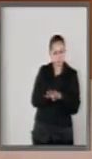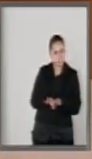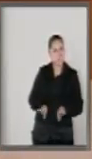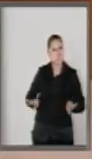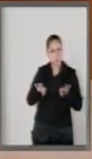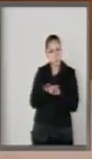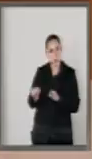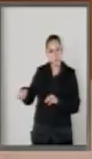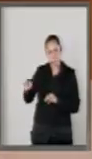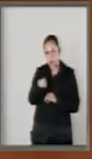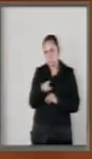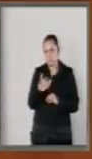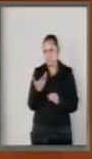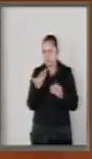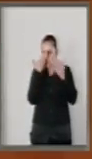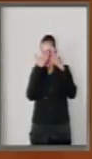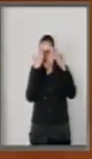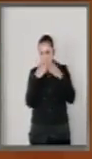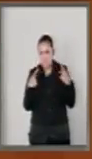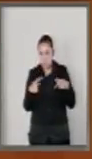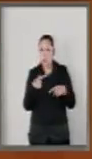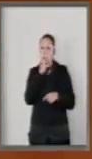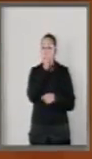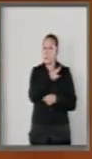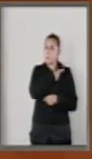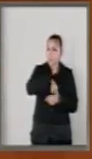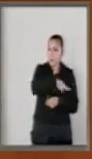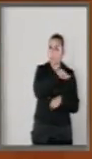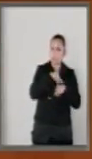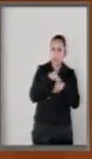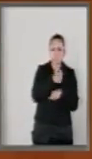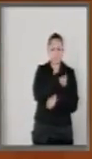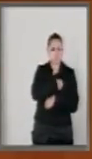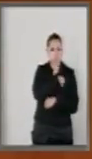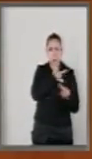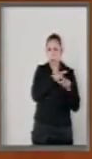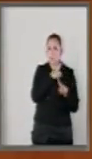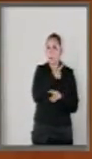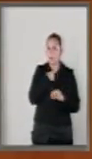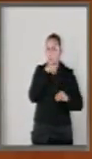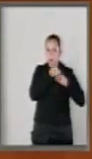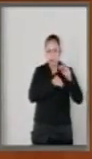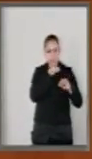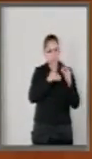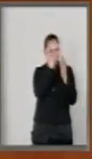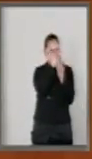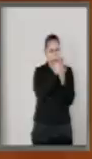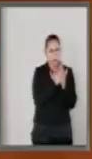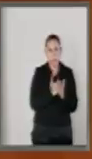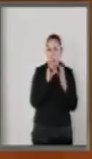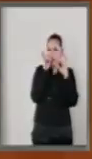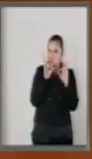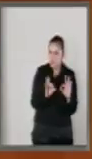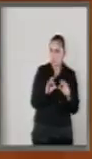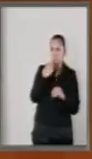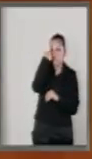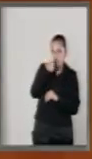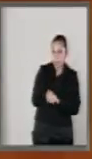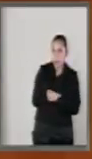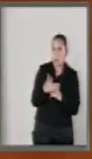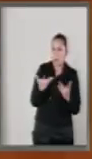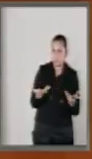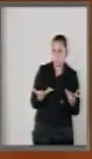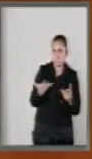deben establecer protocolos para la atención de las mujeres y sus familias que sufrieron este tipo de pérdida, que sean